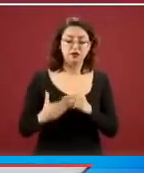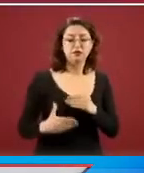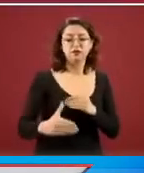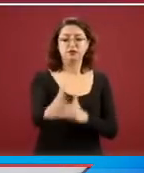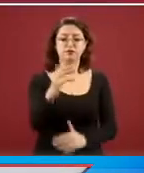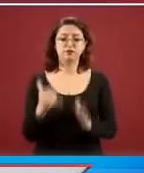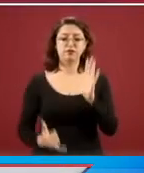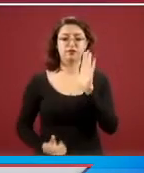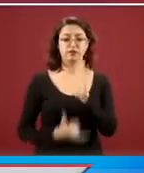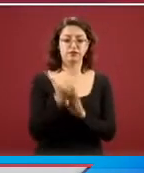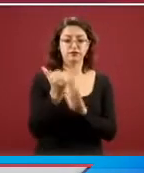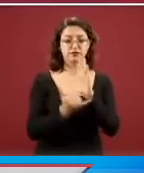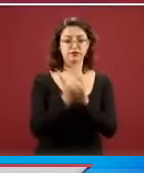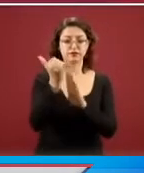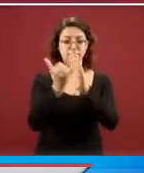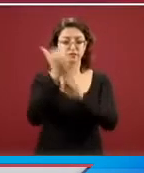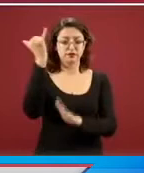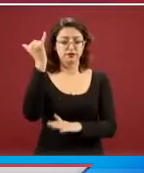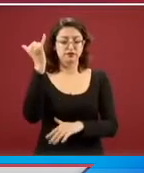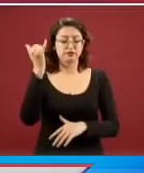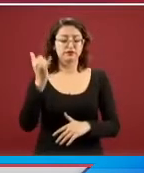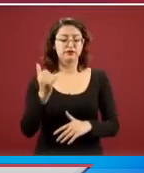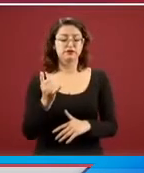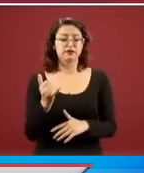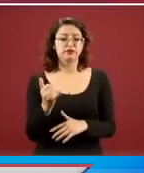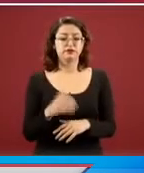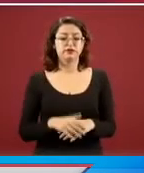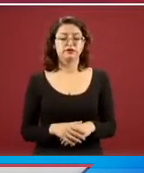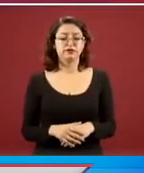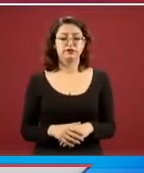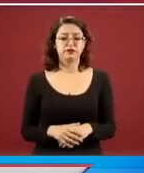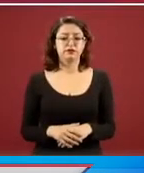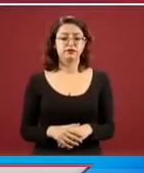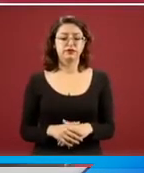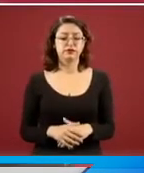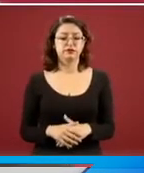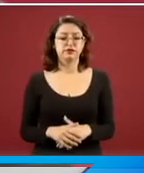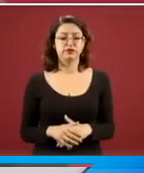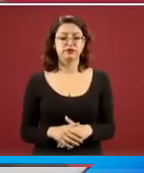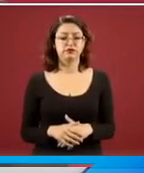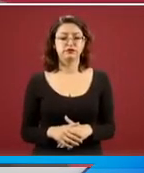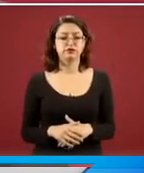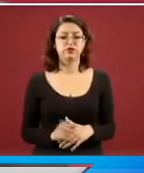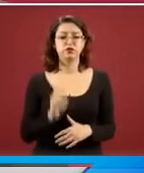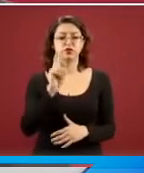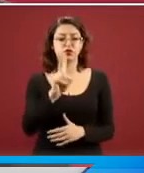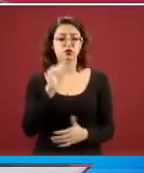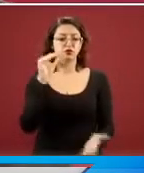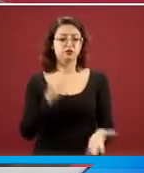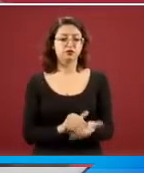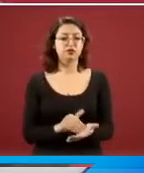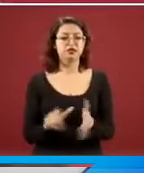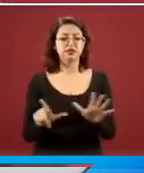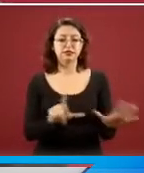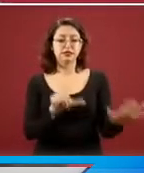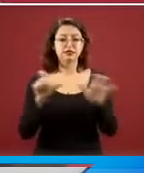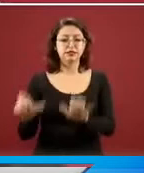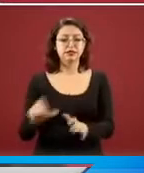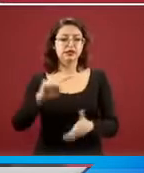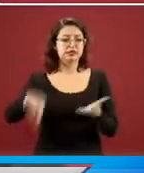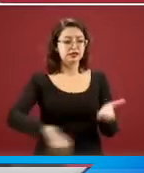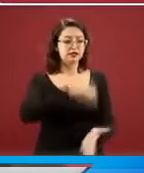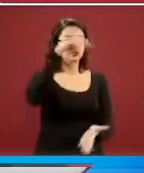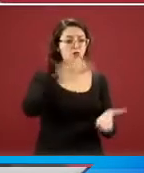no tiene como fin principal el que se haga cargo de lo relacionado con los servicios bancarios tradicionales. Para esto se contempla la creación de un cuerpo de